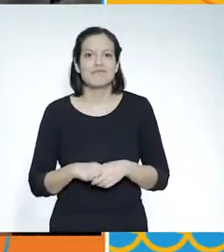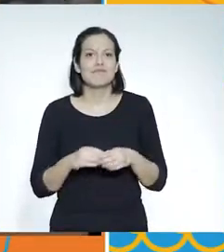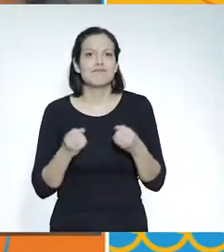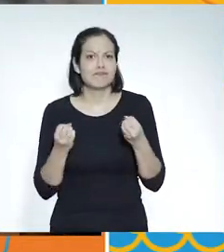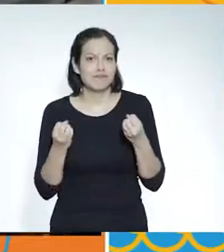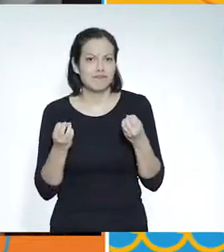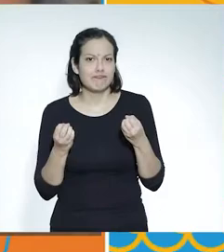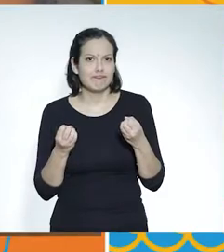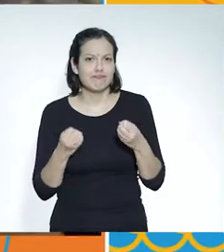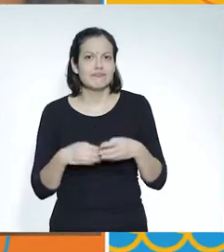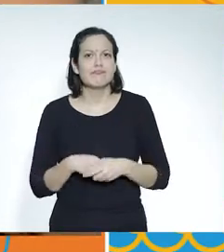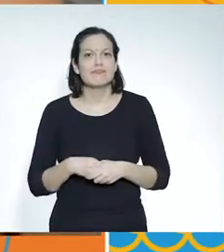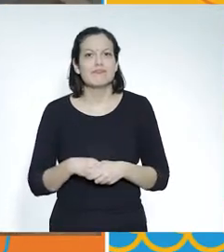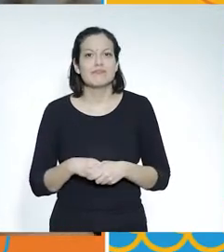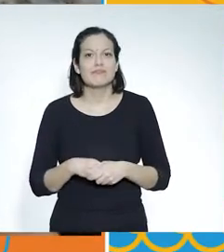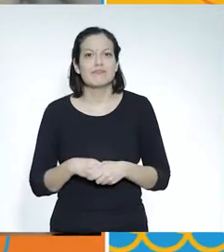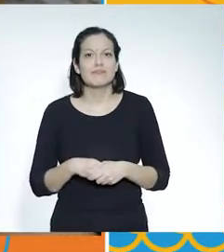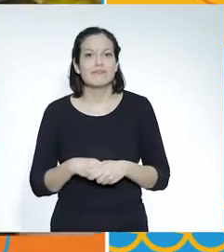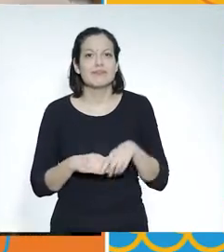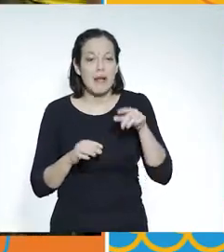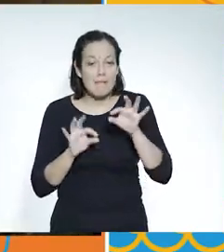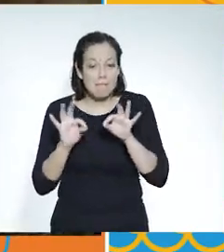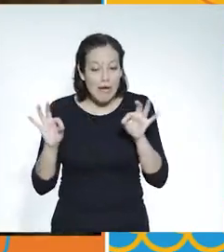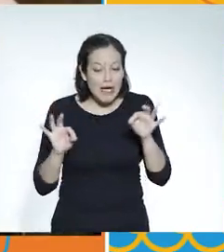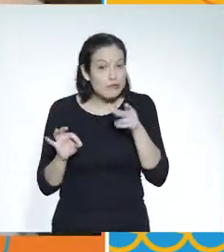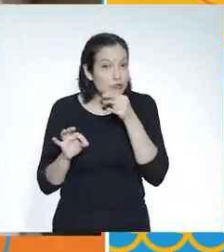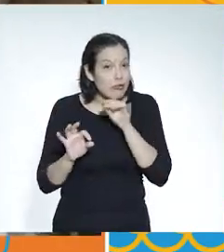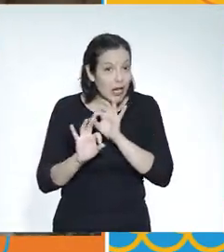Muy bien. Que no quede ningún palito.